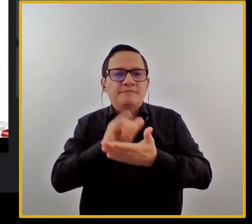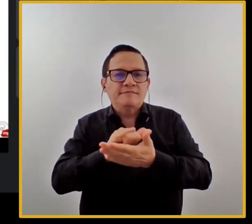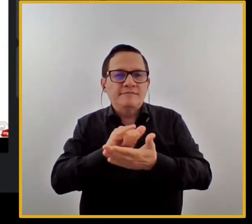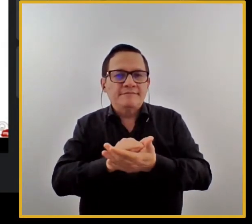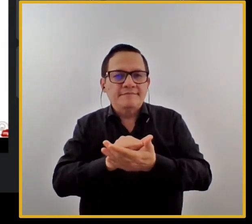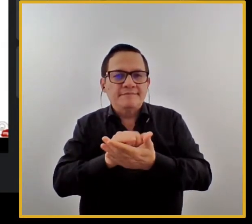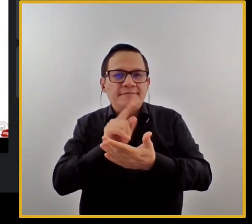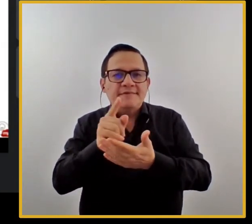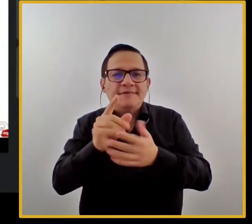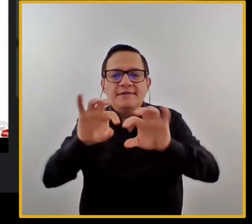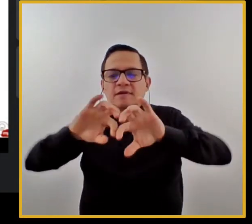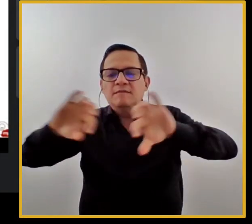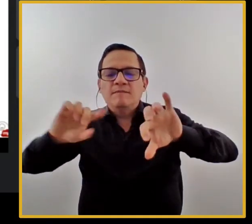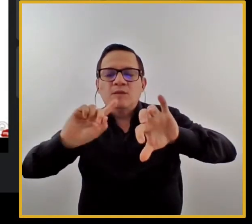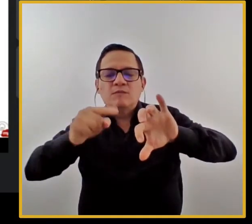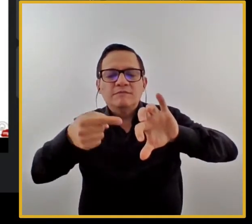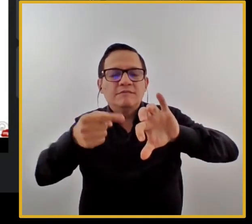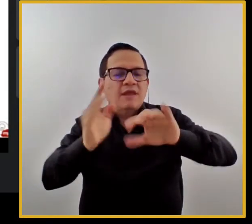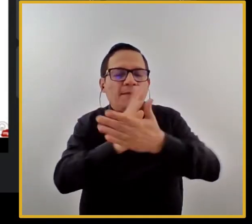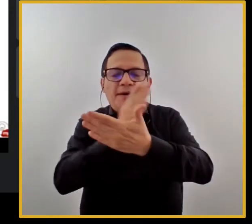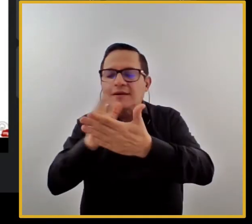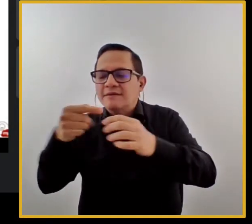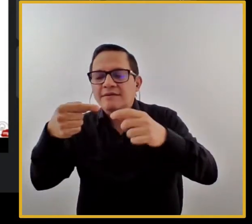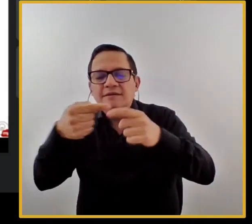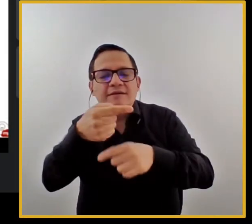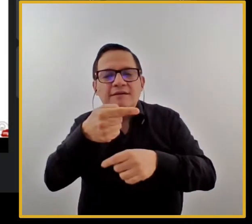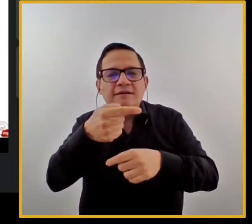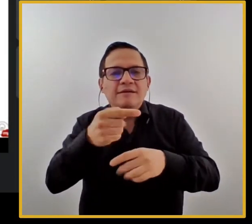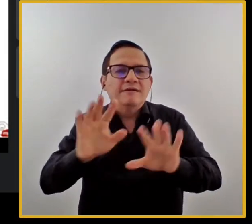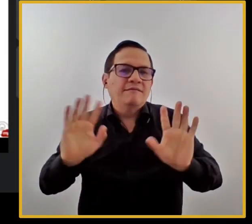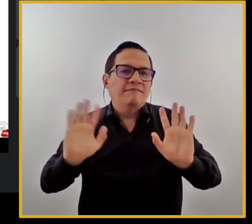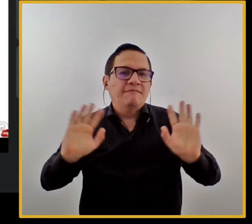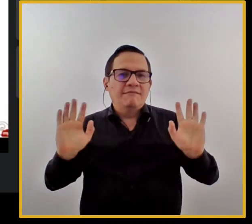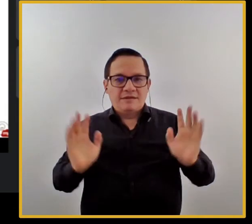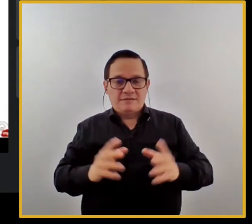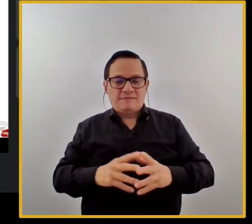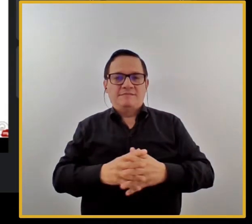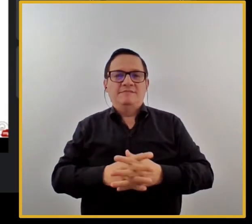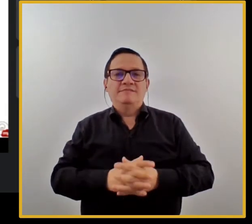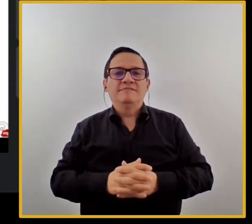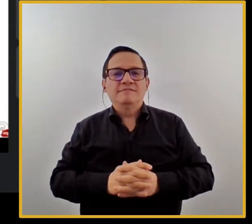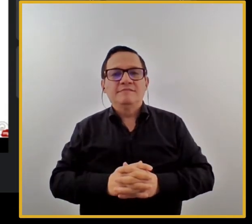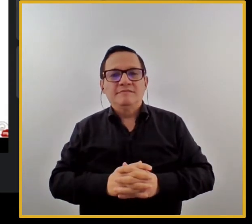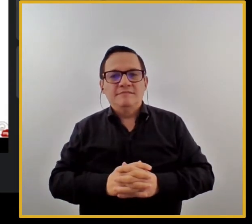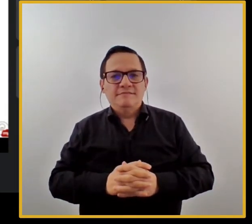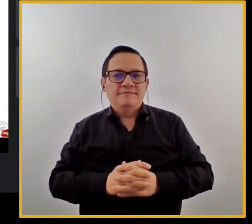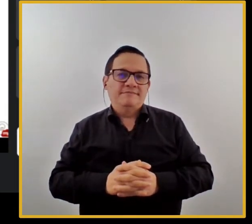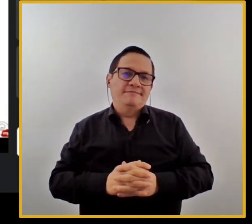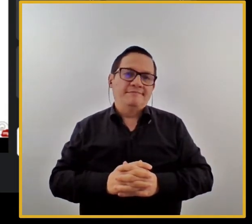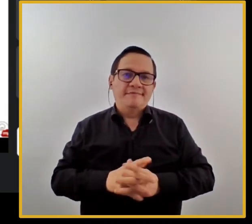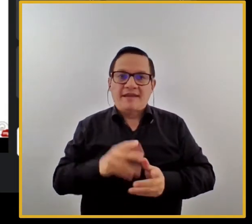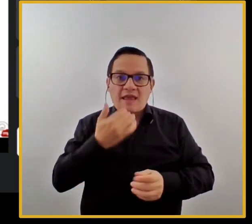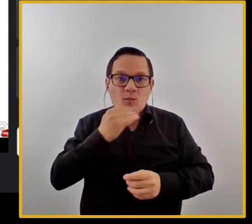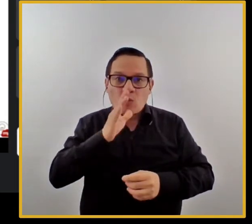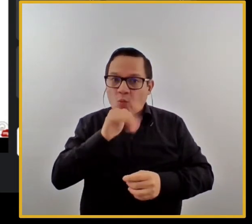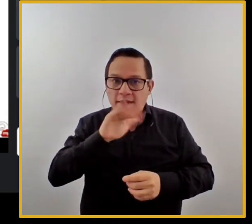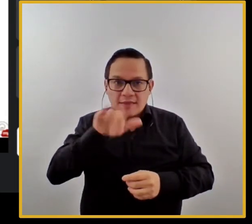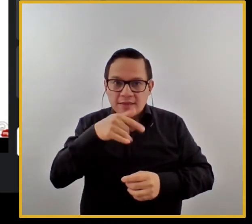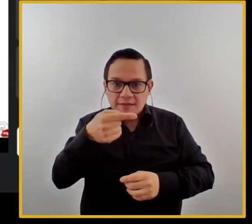señor, porque están separados. Entonces, allí son independientes. Si no hubiera signo, sería de grado 4. Sí,